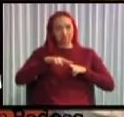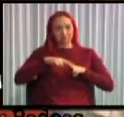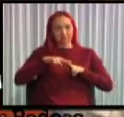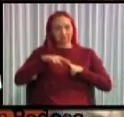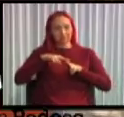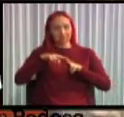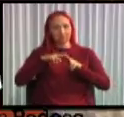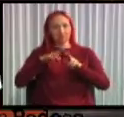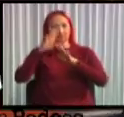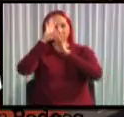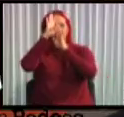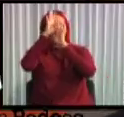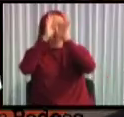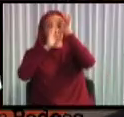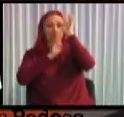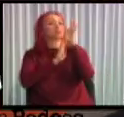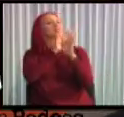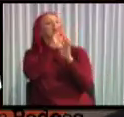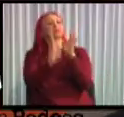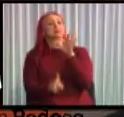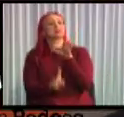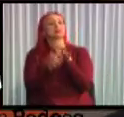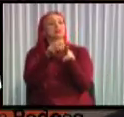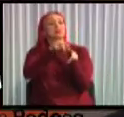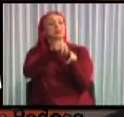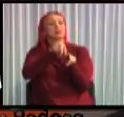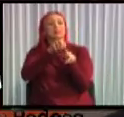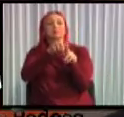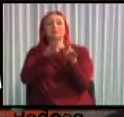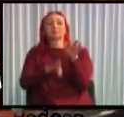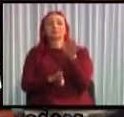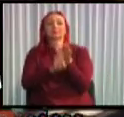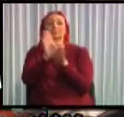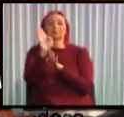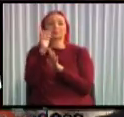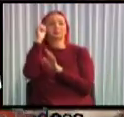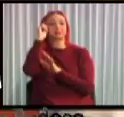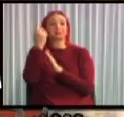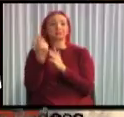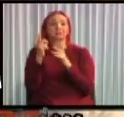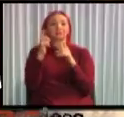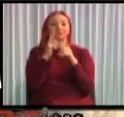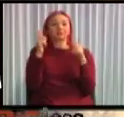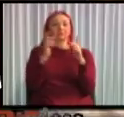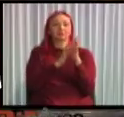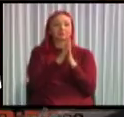¿La creatividad? Entonces de ahí salió la patineta, pero ya evolucionada por los grandes